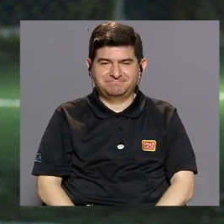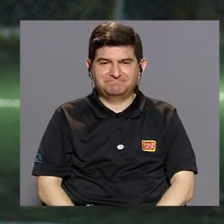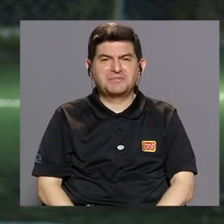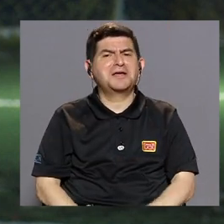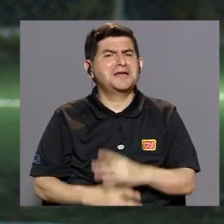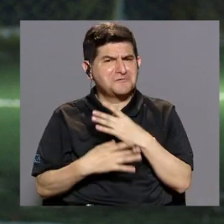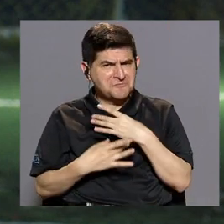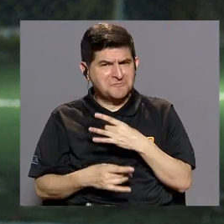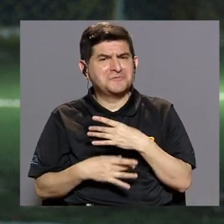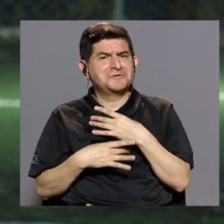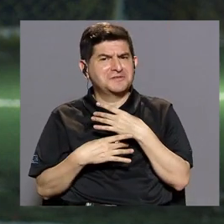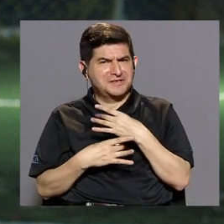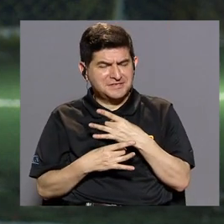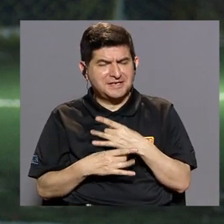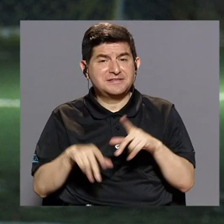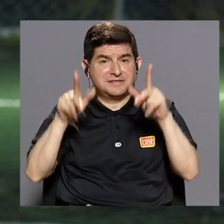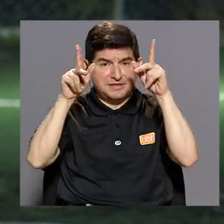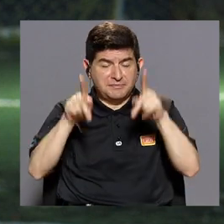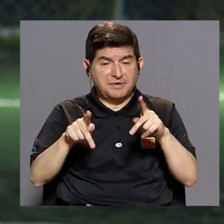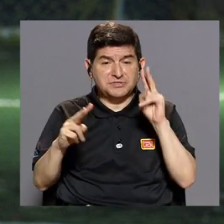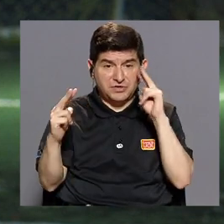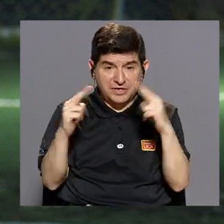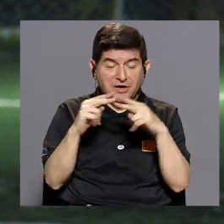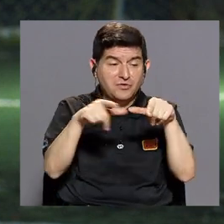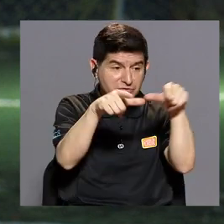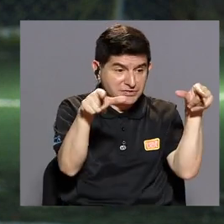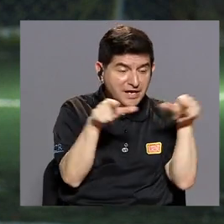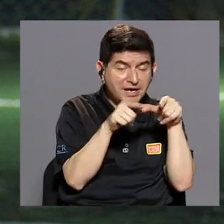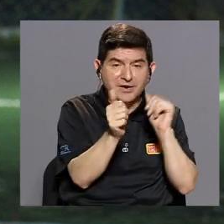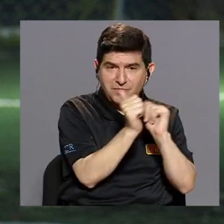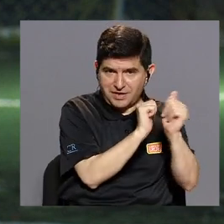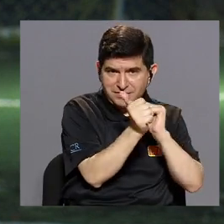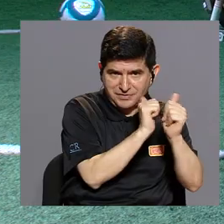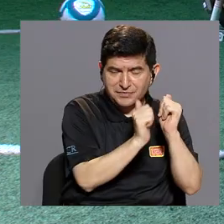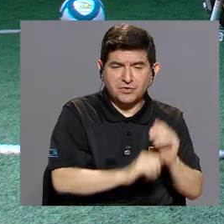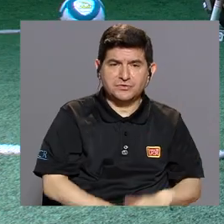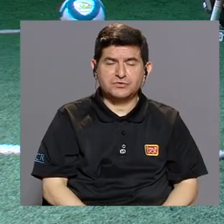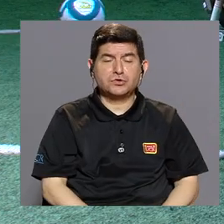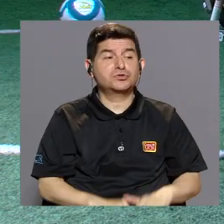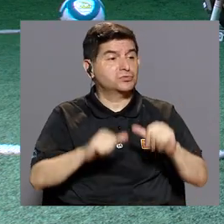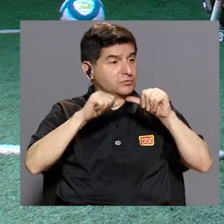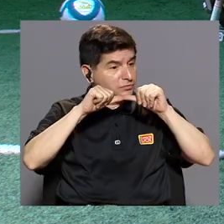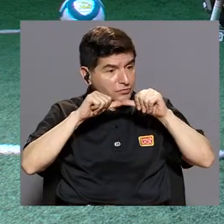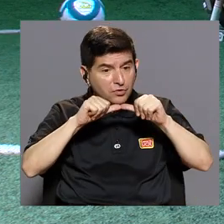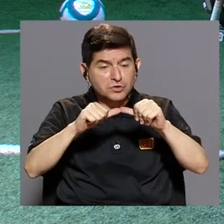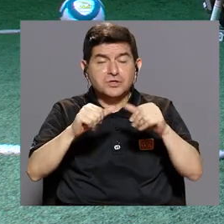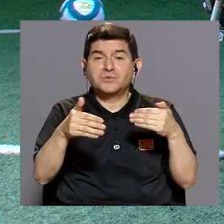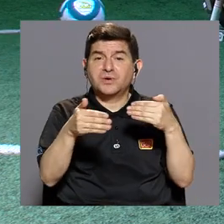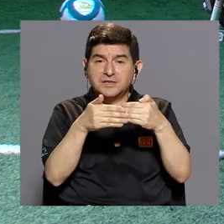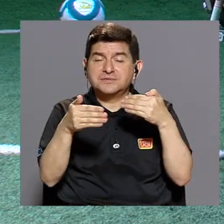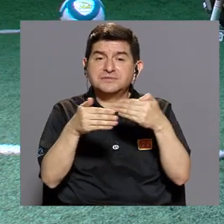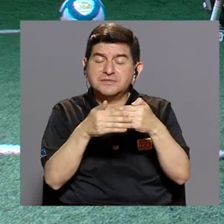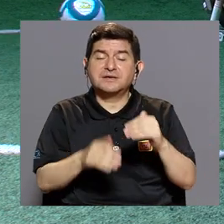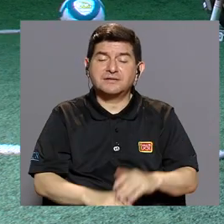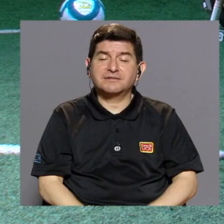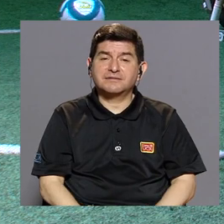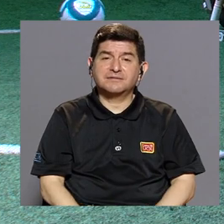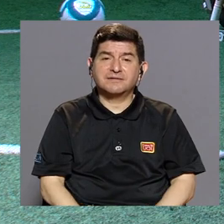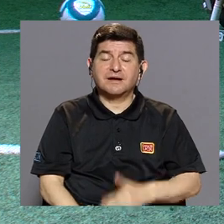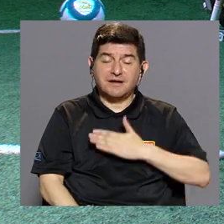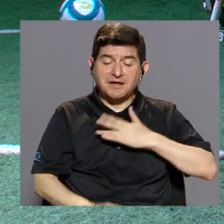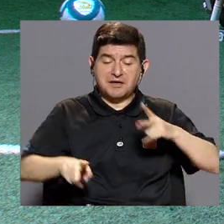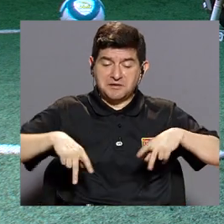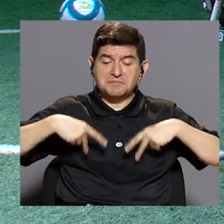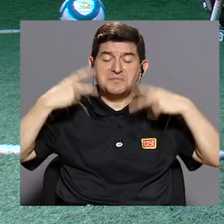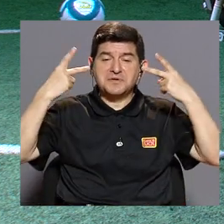Y curiosamente, las personas que conocí en ese polideportivo siguen estando cerca, ¿sí? Desde cierto punto de